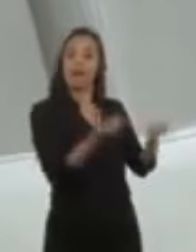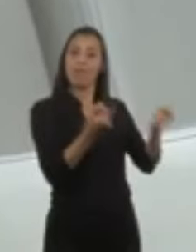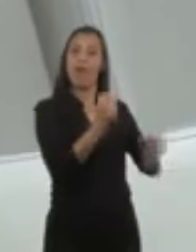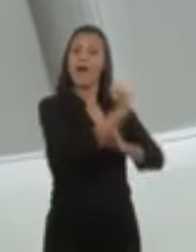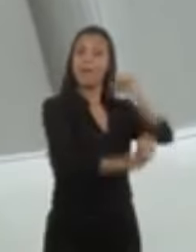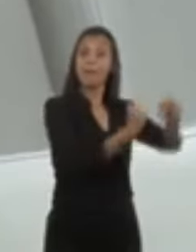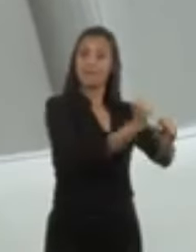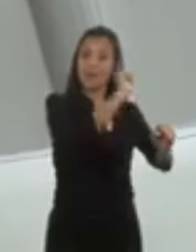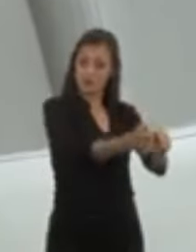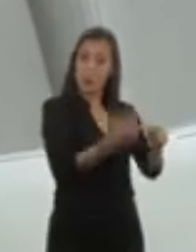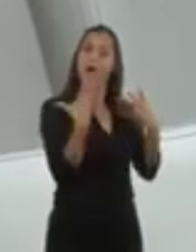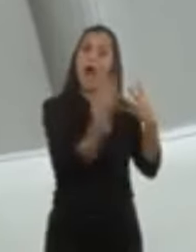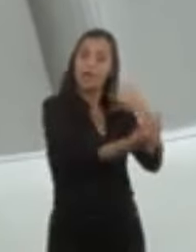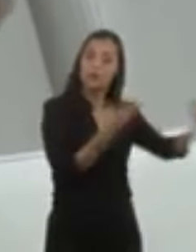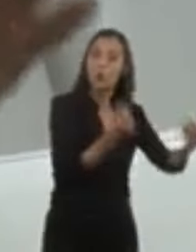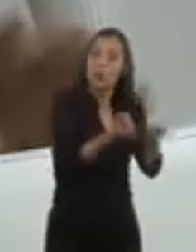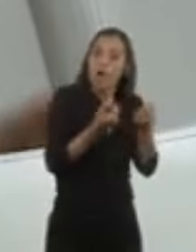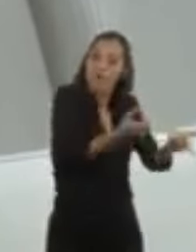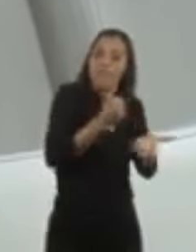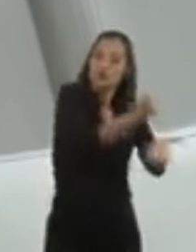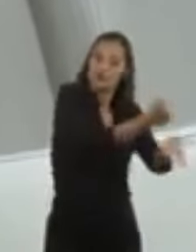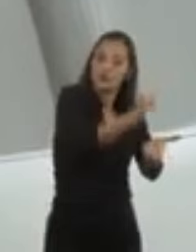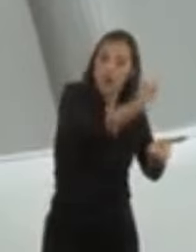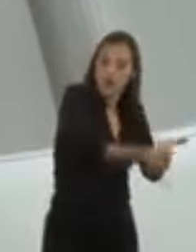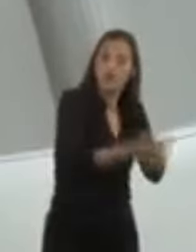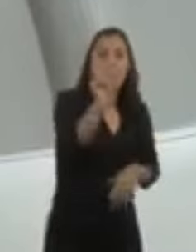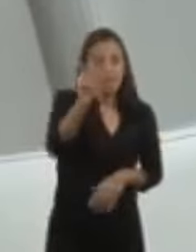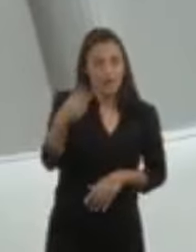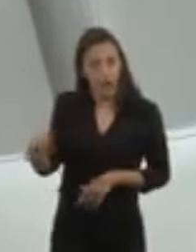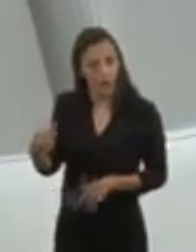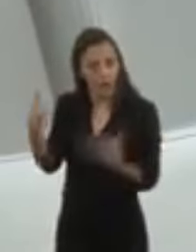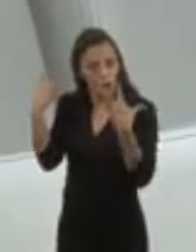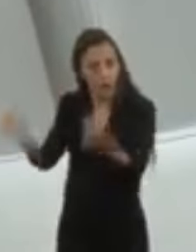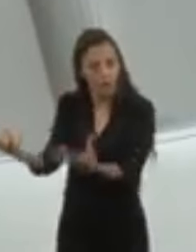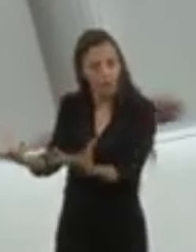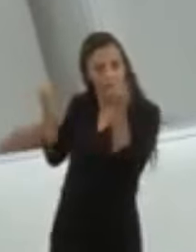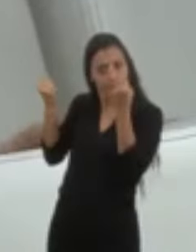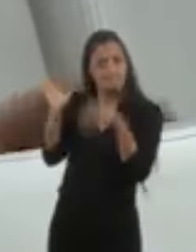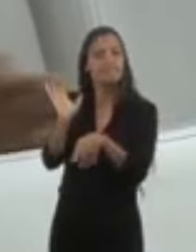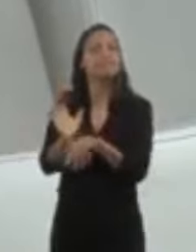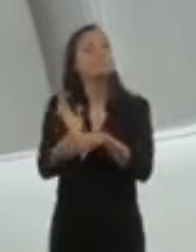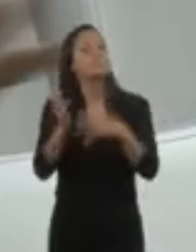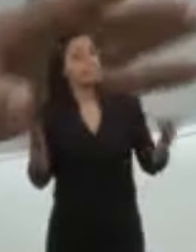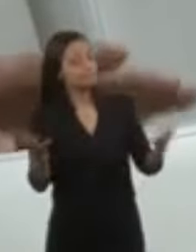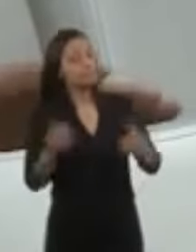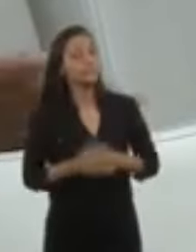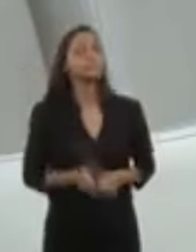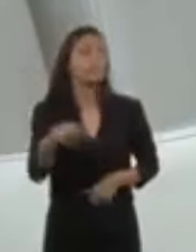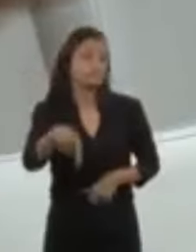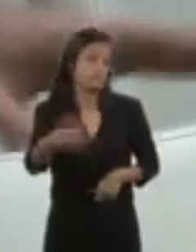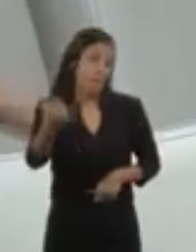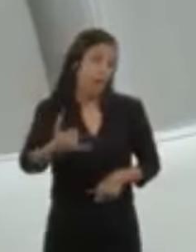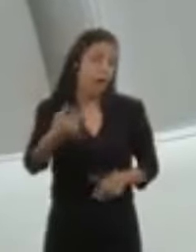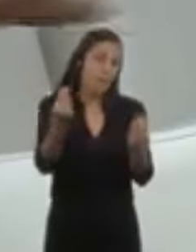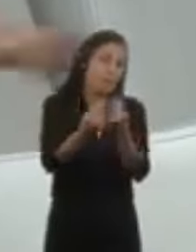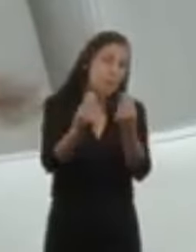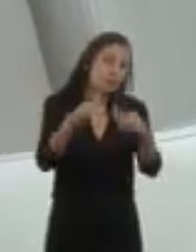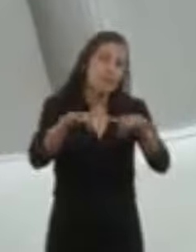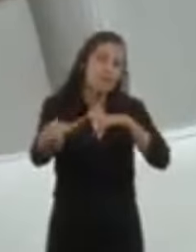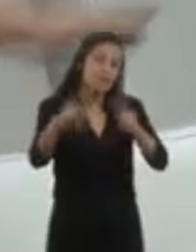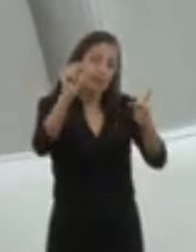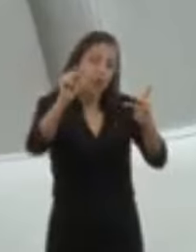empresarios como ya sabemos y no dárselo a los trabajadores de hecho Hay muchísimas cuestiones para en